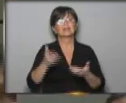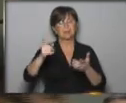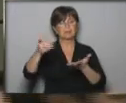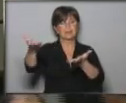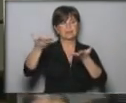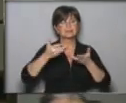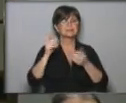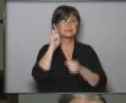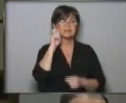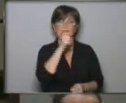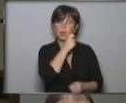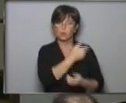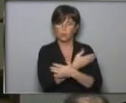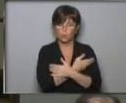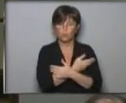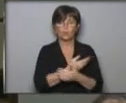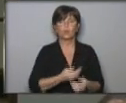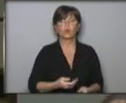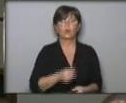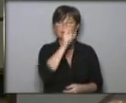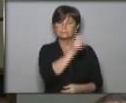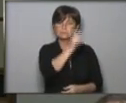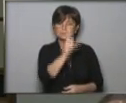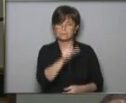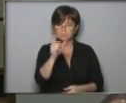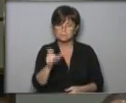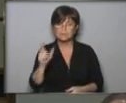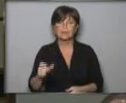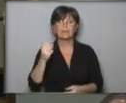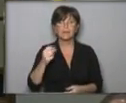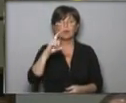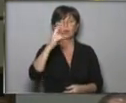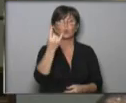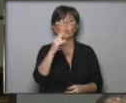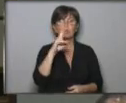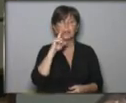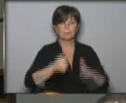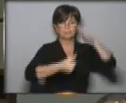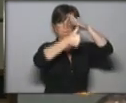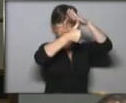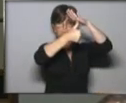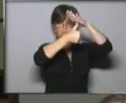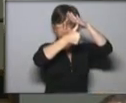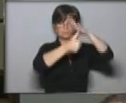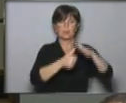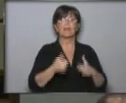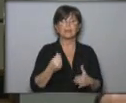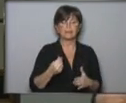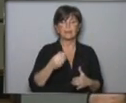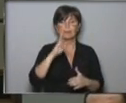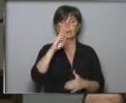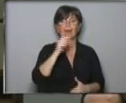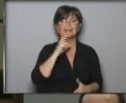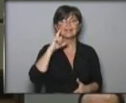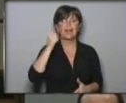recibe el saludo de miembros de la Curia Vaticana, en particular